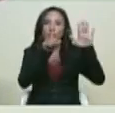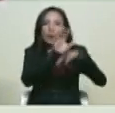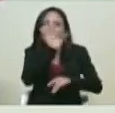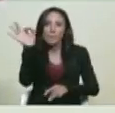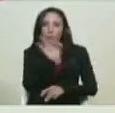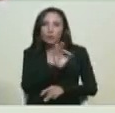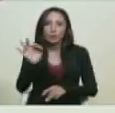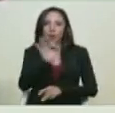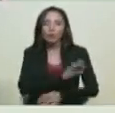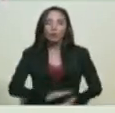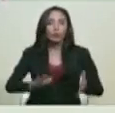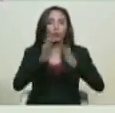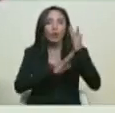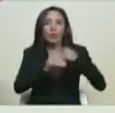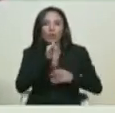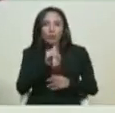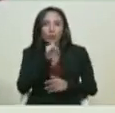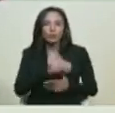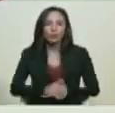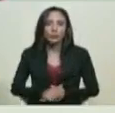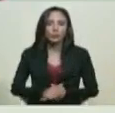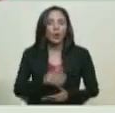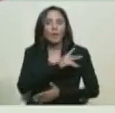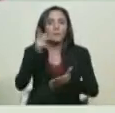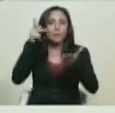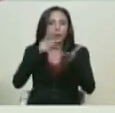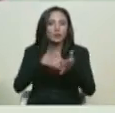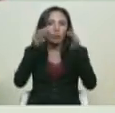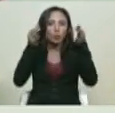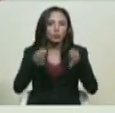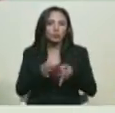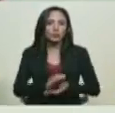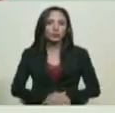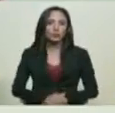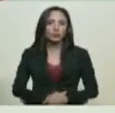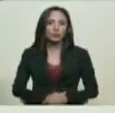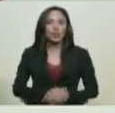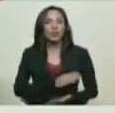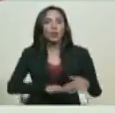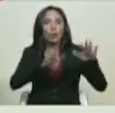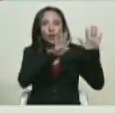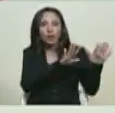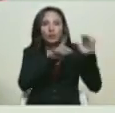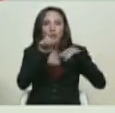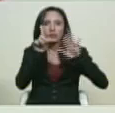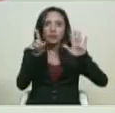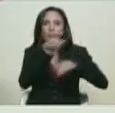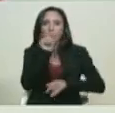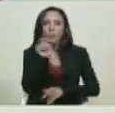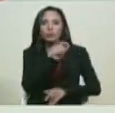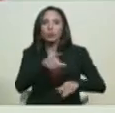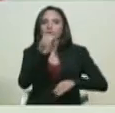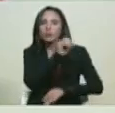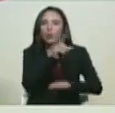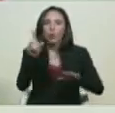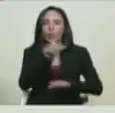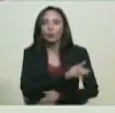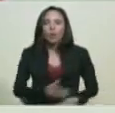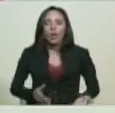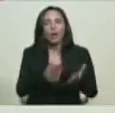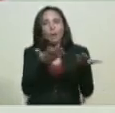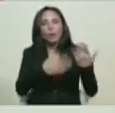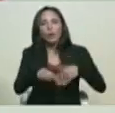92.6% de transmisión, con una participación del 46.01% y una proyección